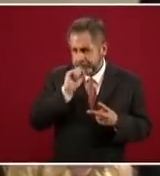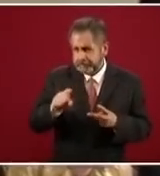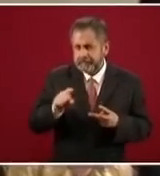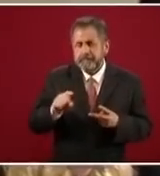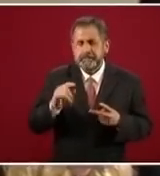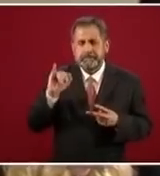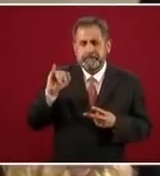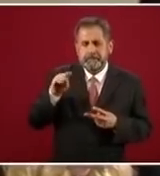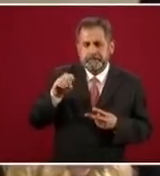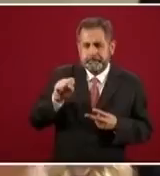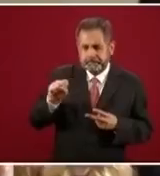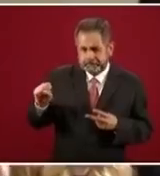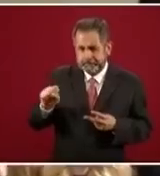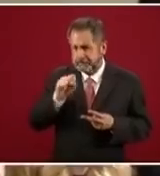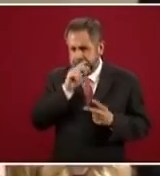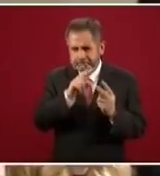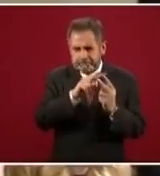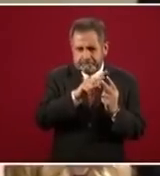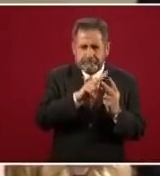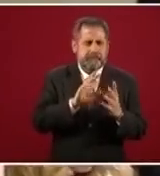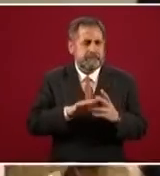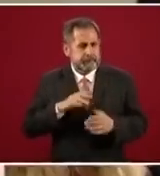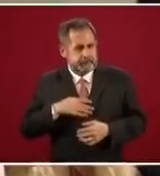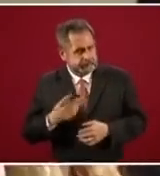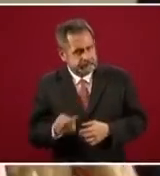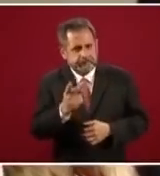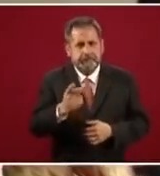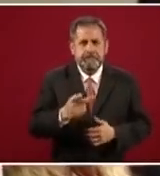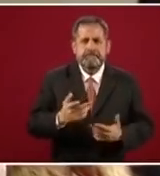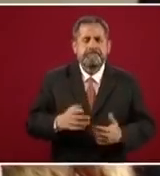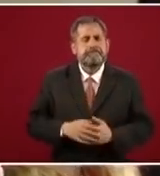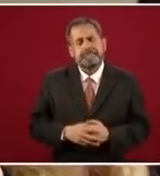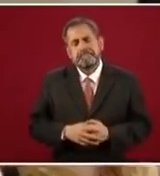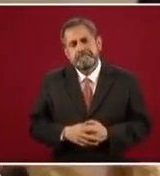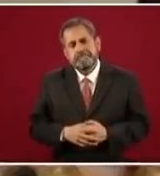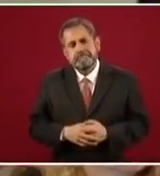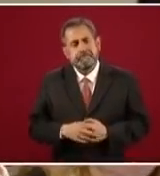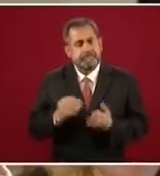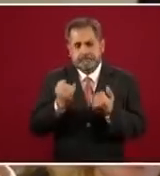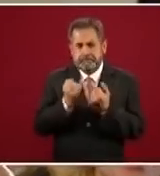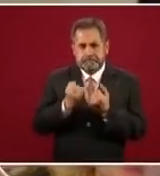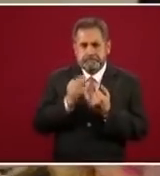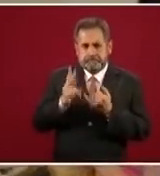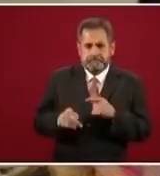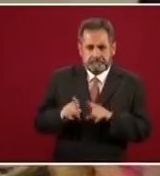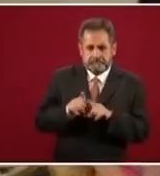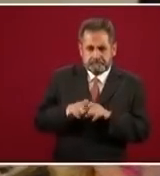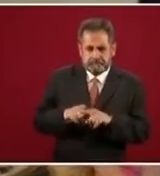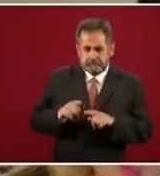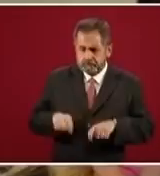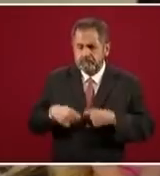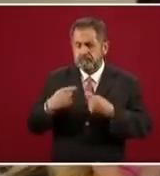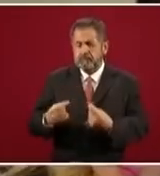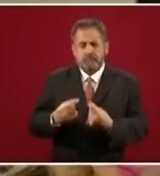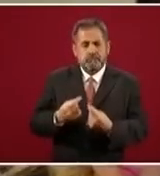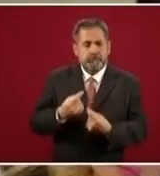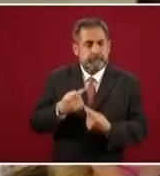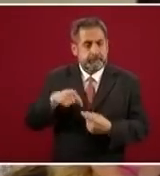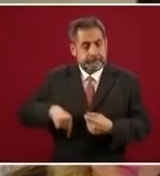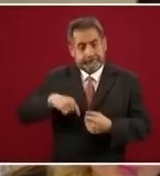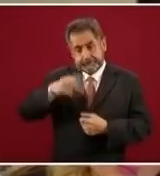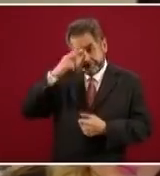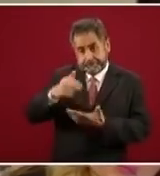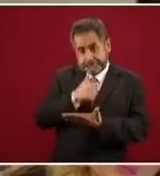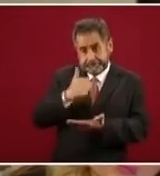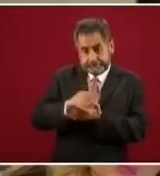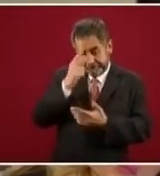reporte del IMSS en específico. La pregunta sería si, así como se garantizaron el acceso a estos medicamentos en el hospital